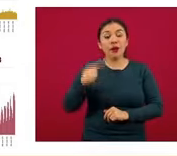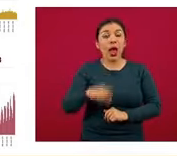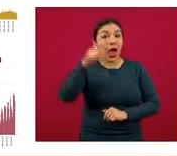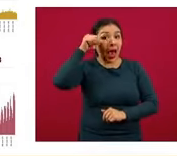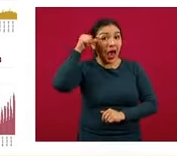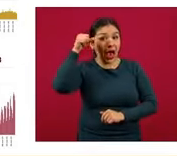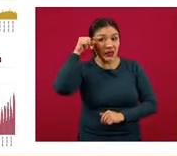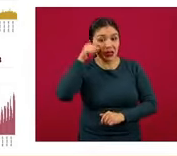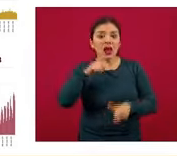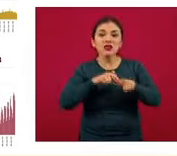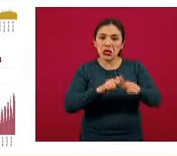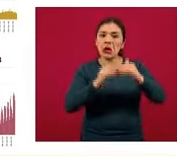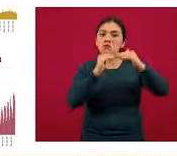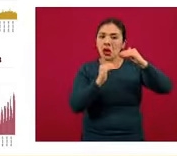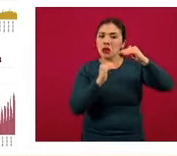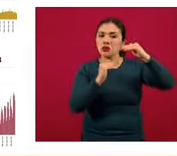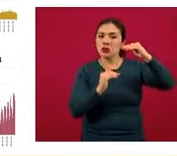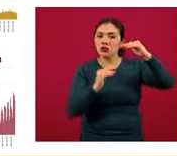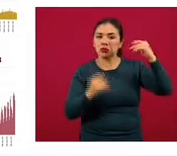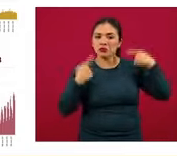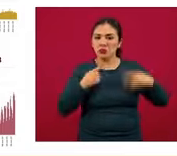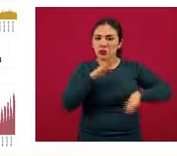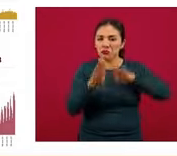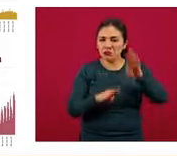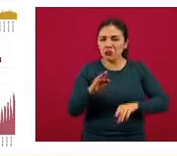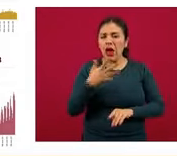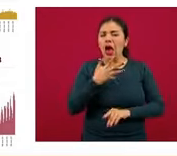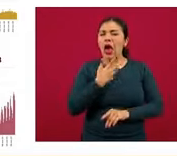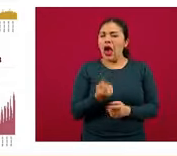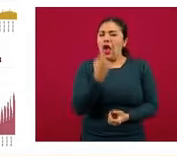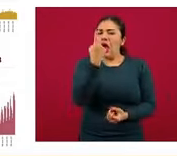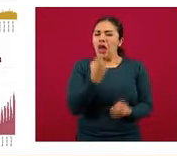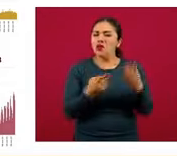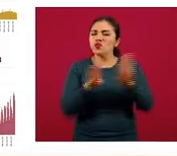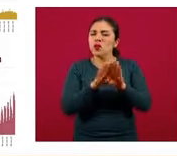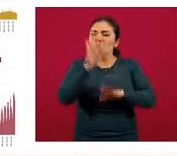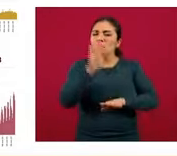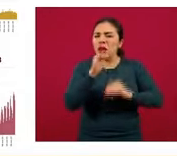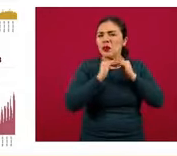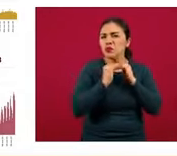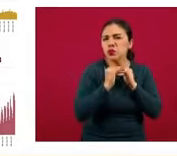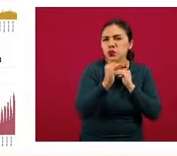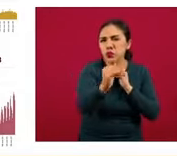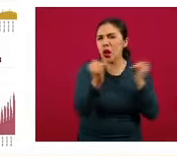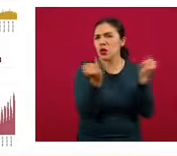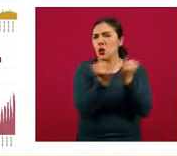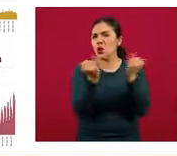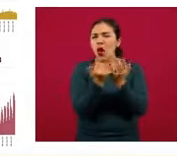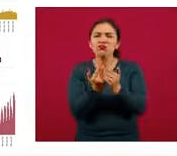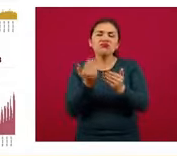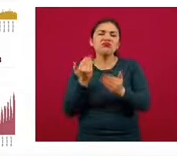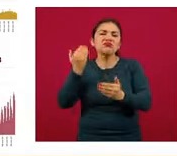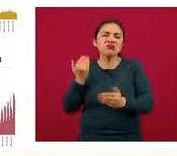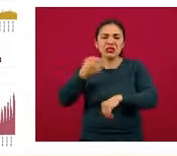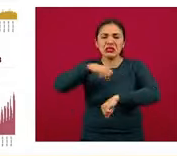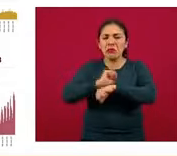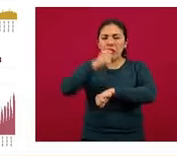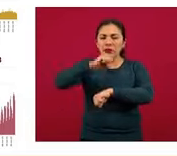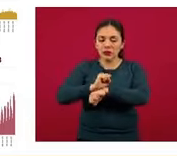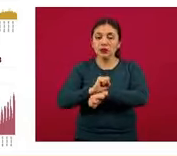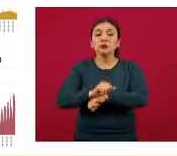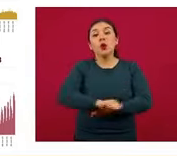Sudoriental sigue disminuyendo sus defunciones, aunque ha tenido más bien un comportamiento de meseta en las últimas